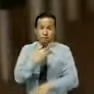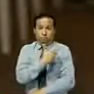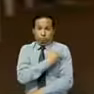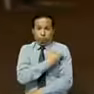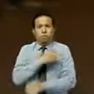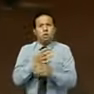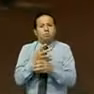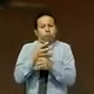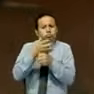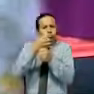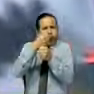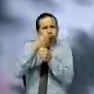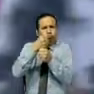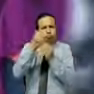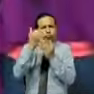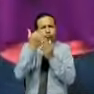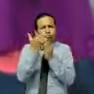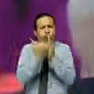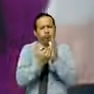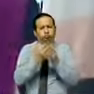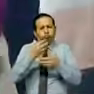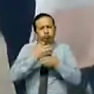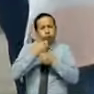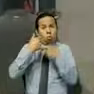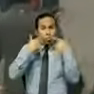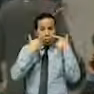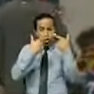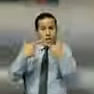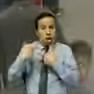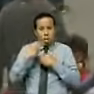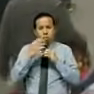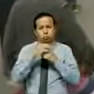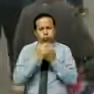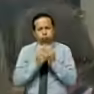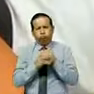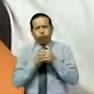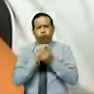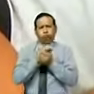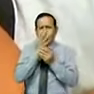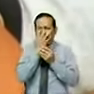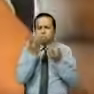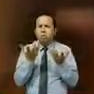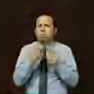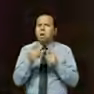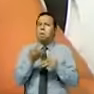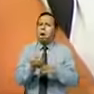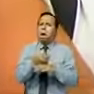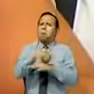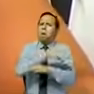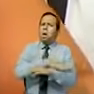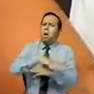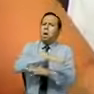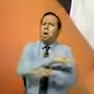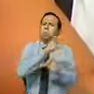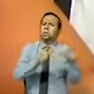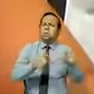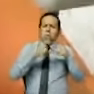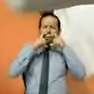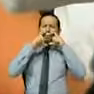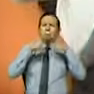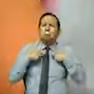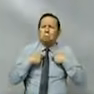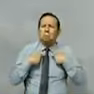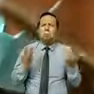medidas de bioseguridad, en la parte externa todos están aglomerados. Algunos no usan mascarilla o la tienen mal